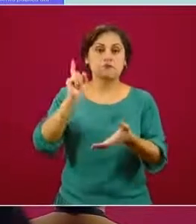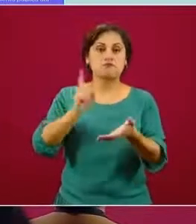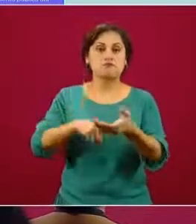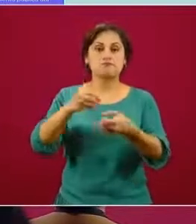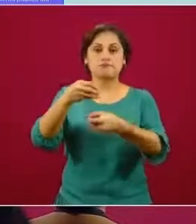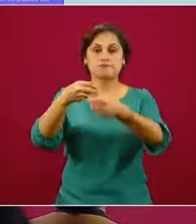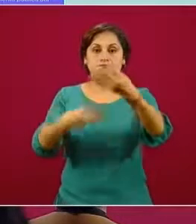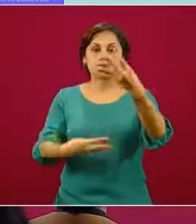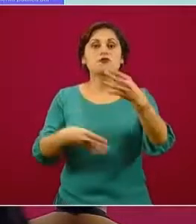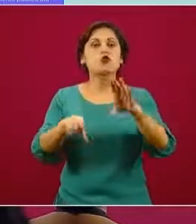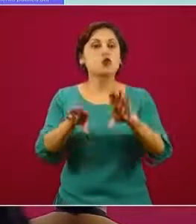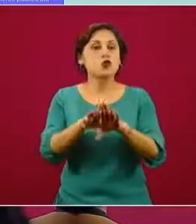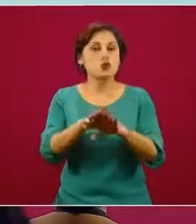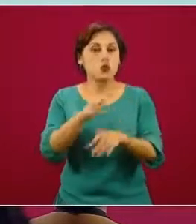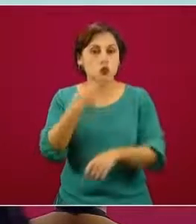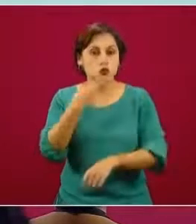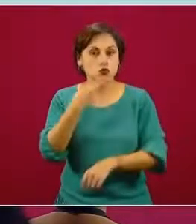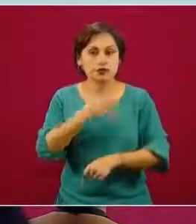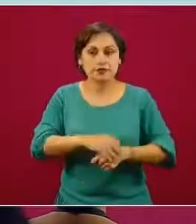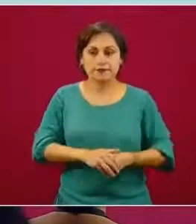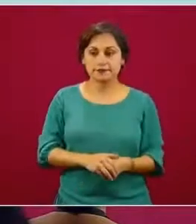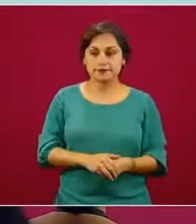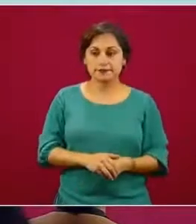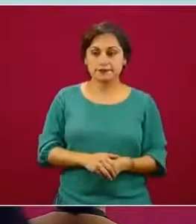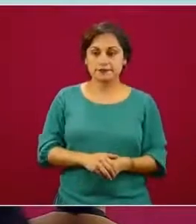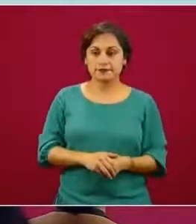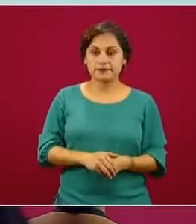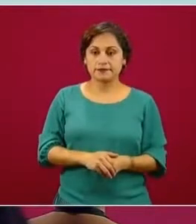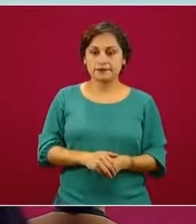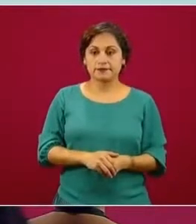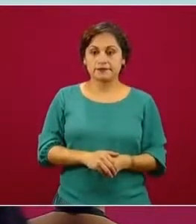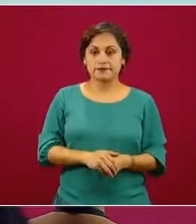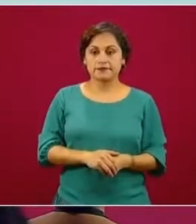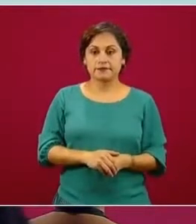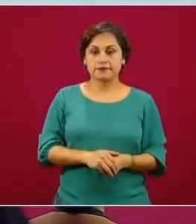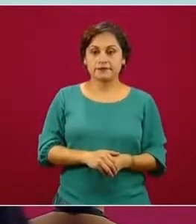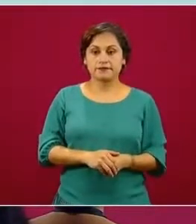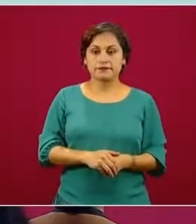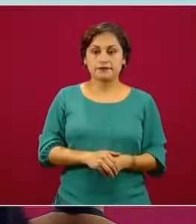y también está recomendaciones,